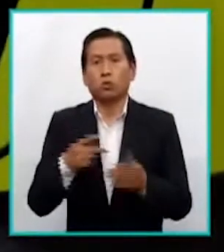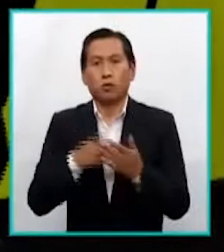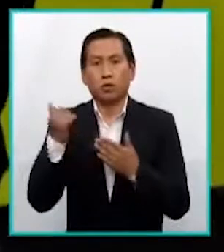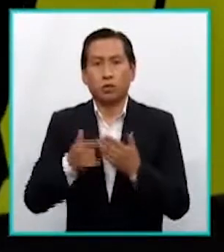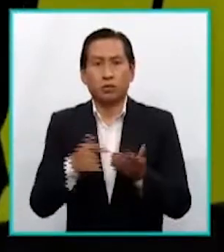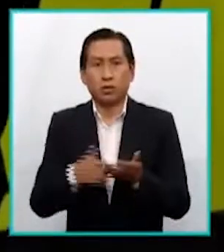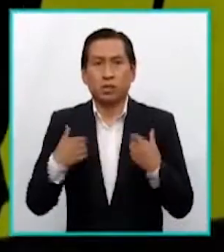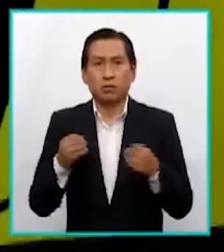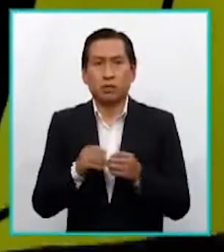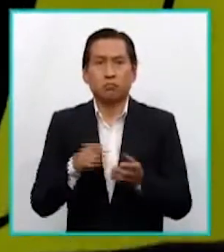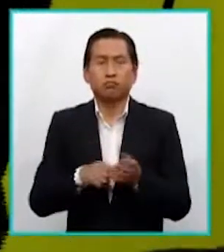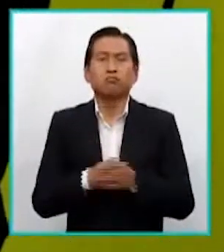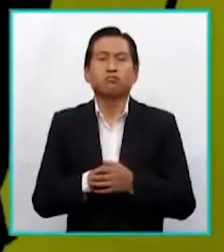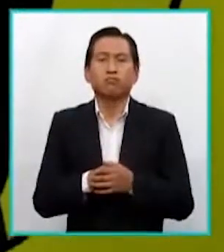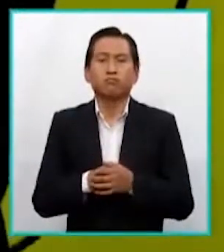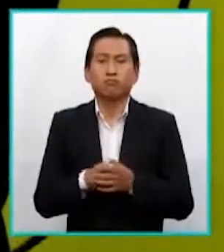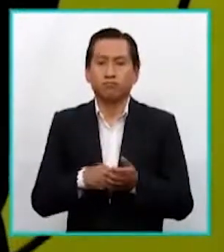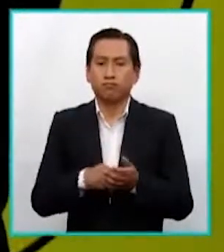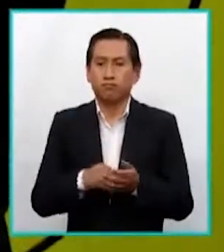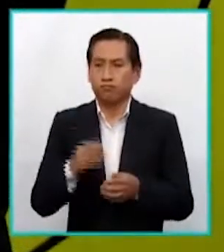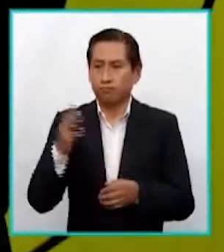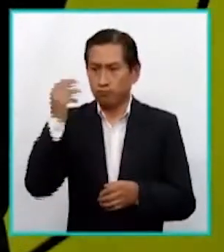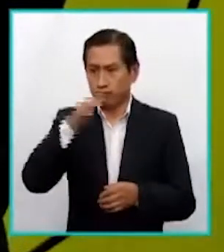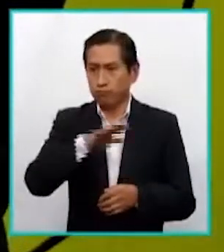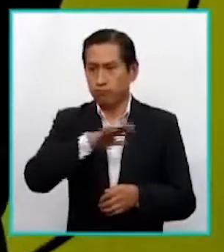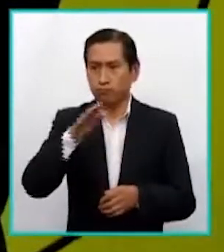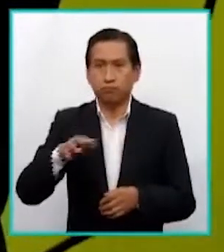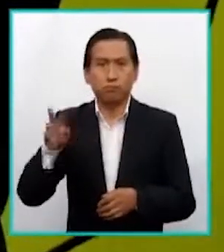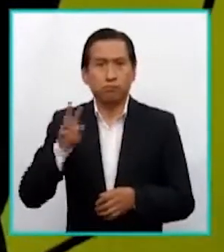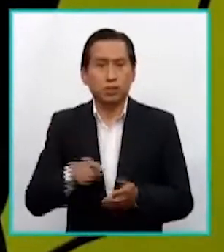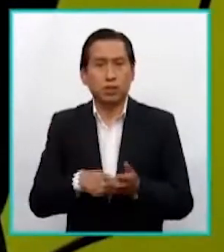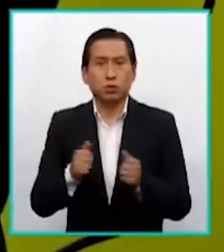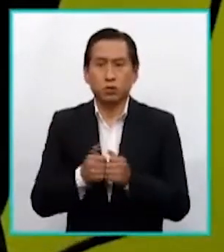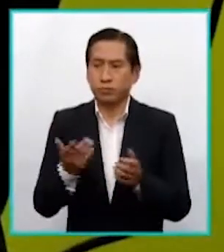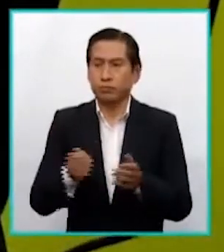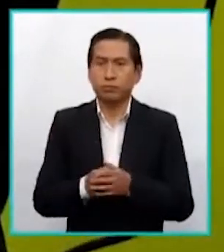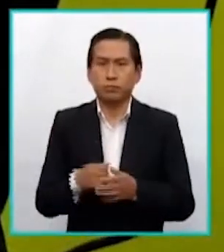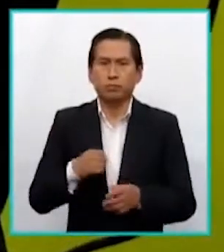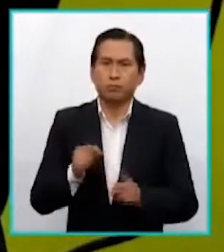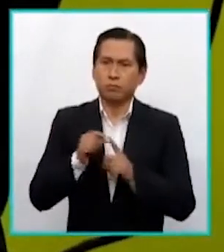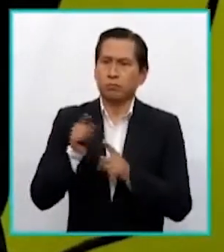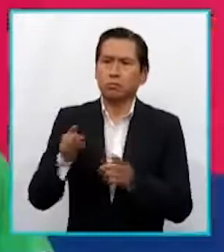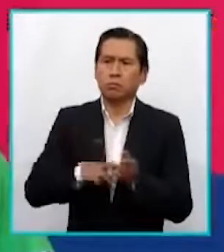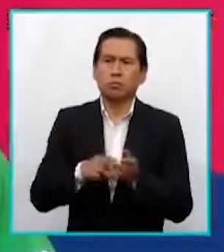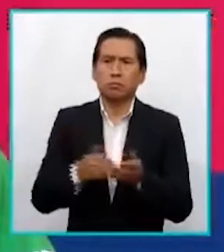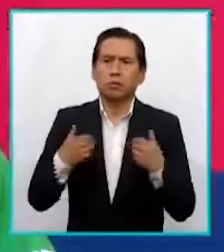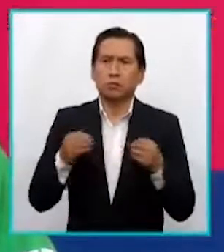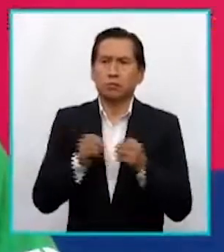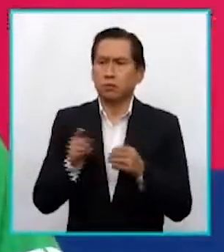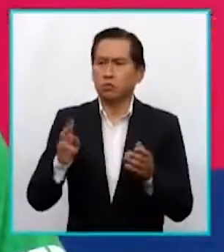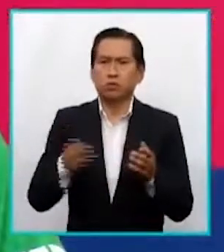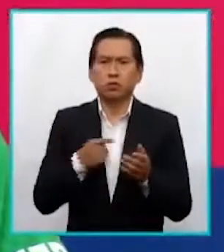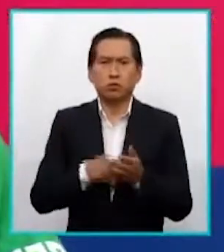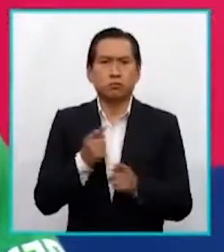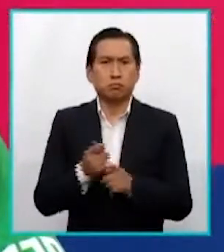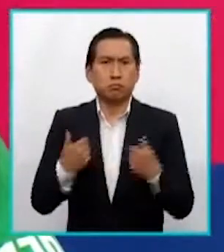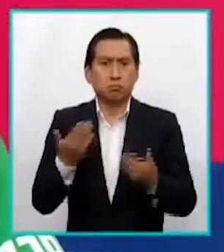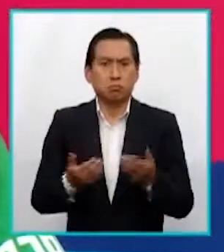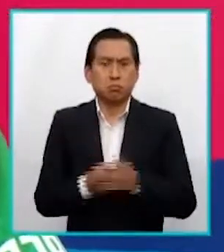esos un proyecto que se llama Paraíso Verde uh-huh. con Gerson. Y bueno, yo le dije a Alan, creo que tengo yo al músico indicado.